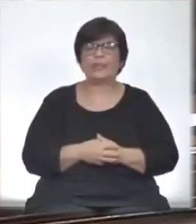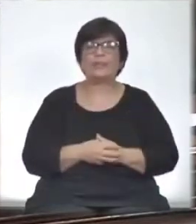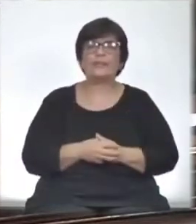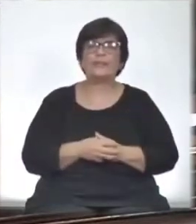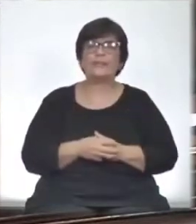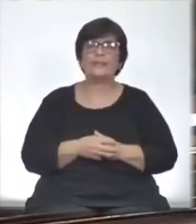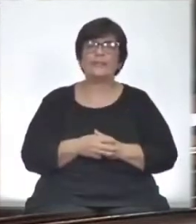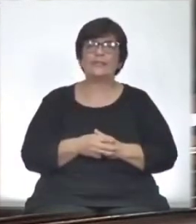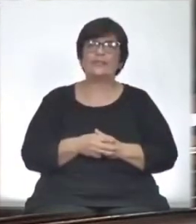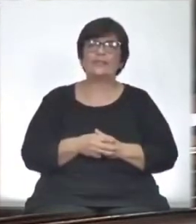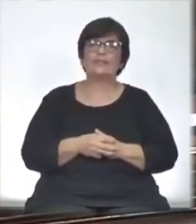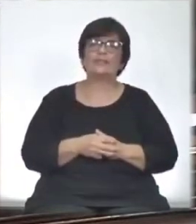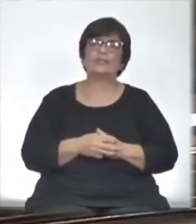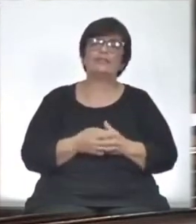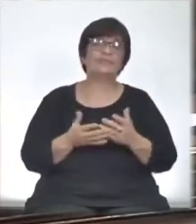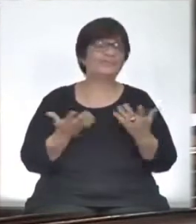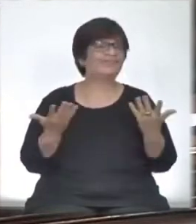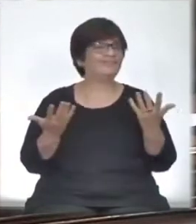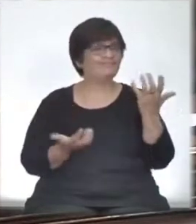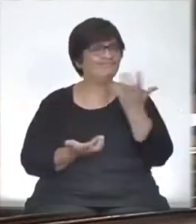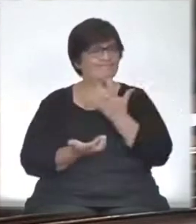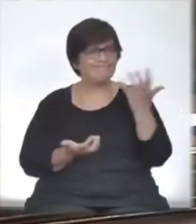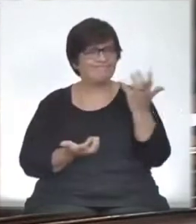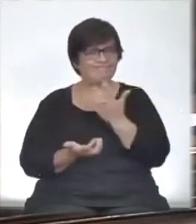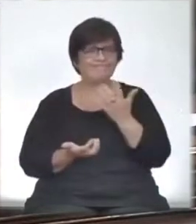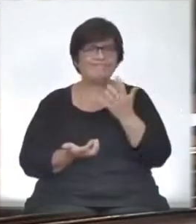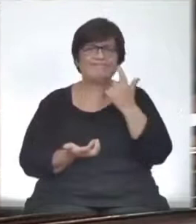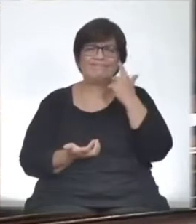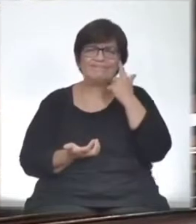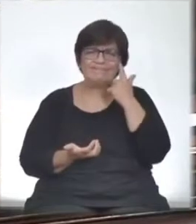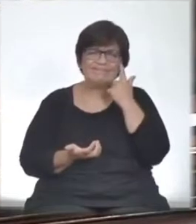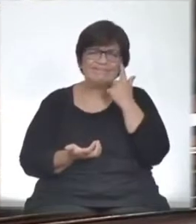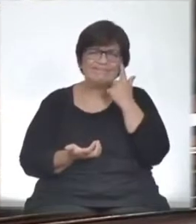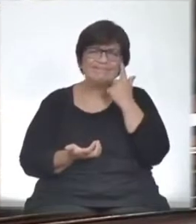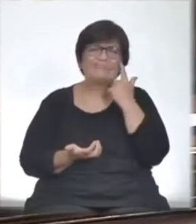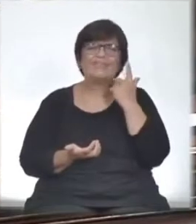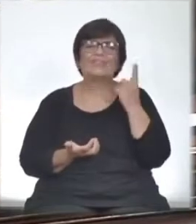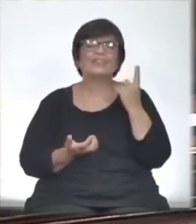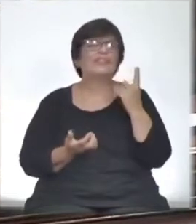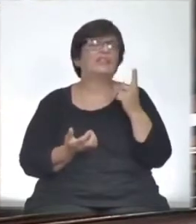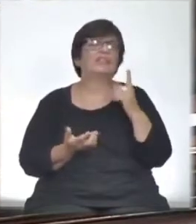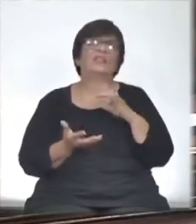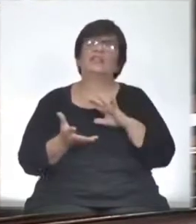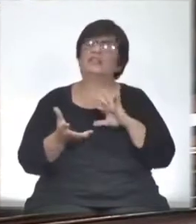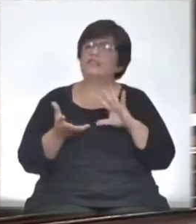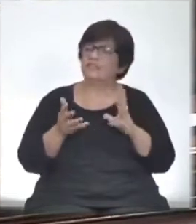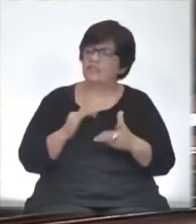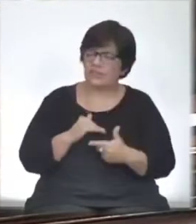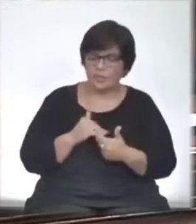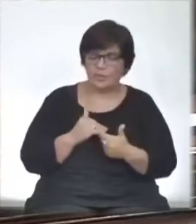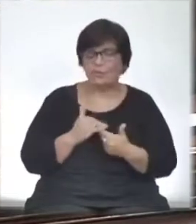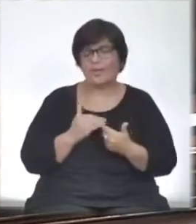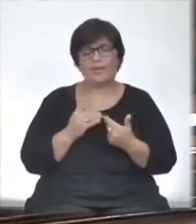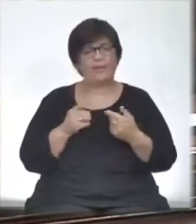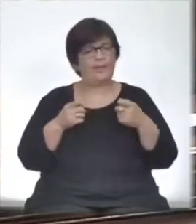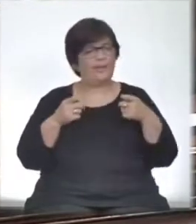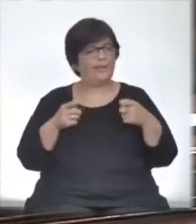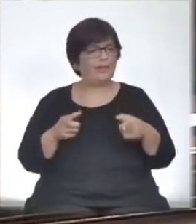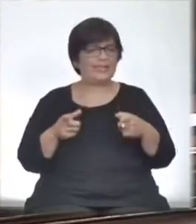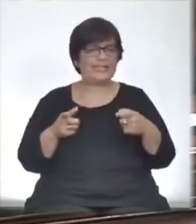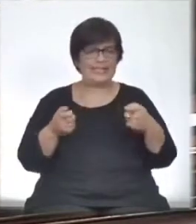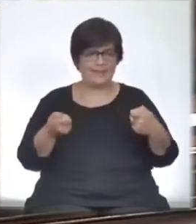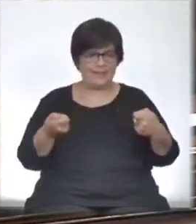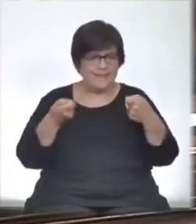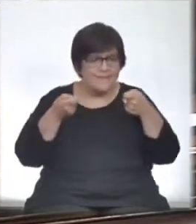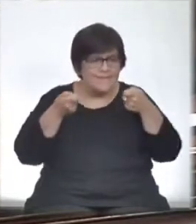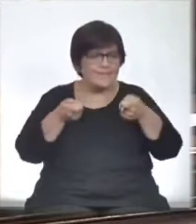Y es terrible, ¿no?, ver cómo este mecanismo de alivio de la presión psicológica